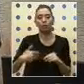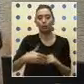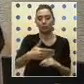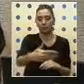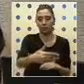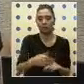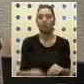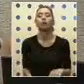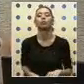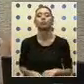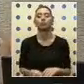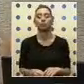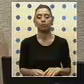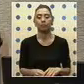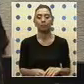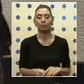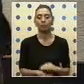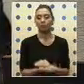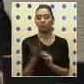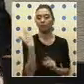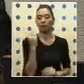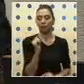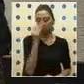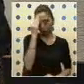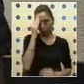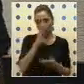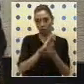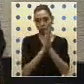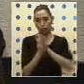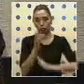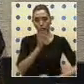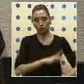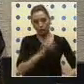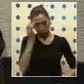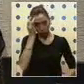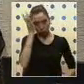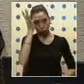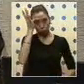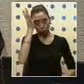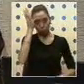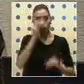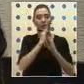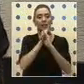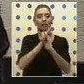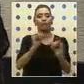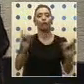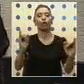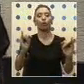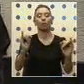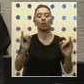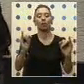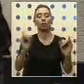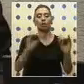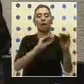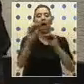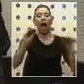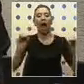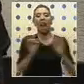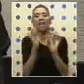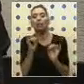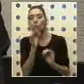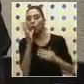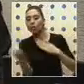Pero por otro lado, dado que hace pocos días todo Chile se enteró de las informaciones que dan cuenta de las alertas de tsunami,